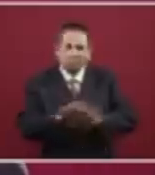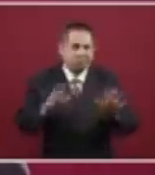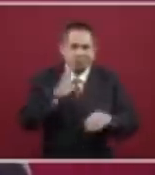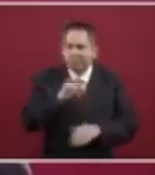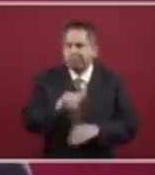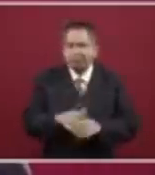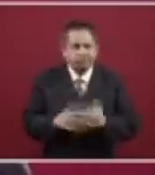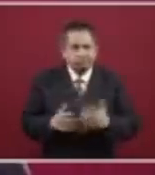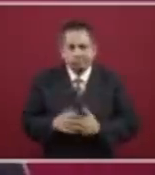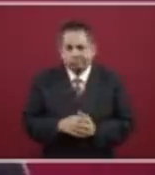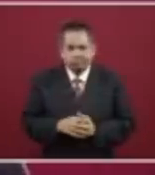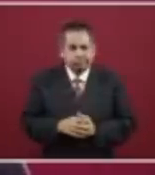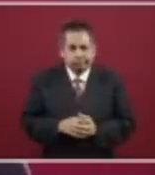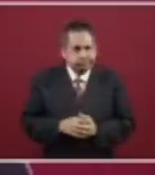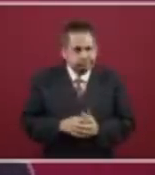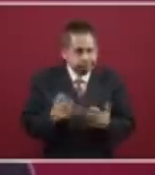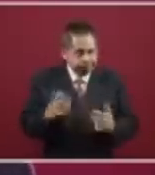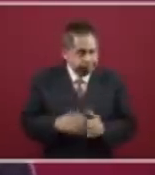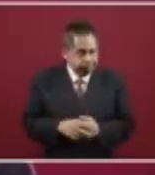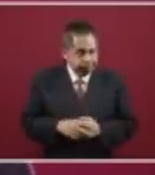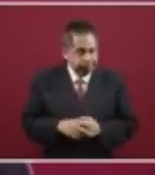en los